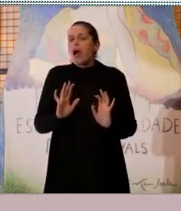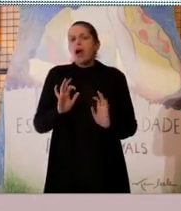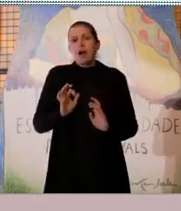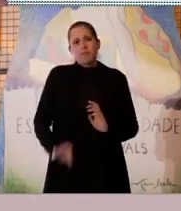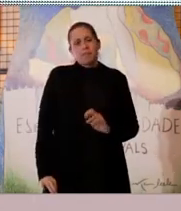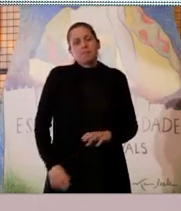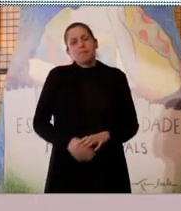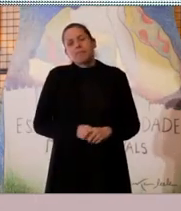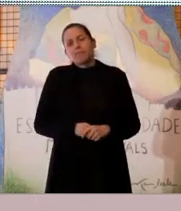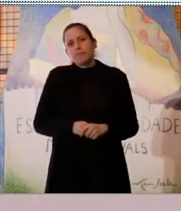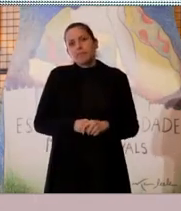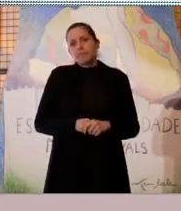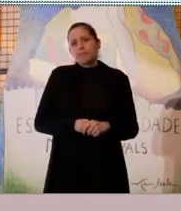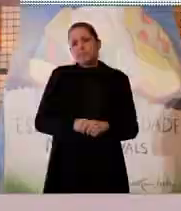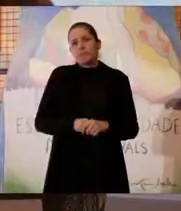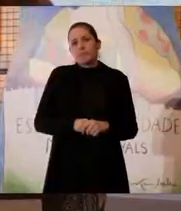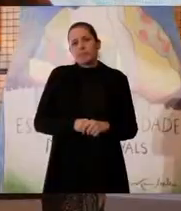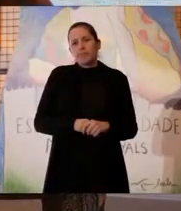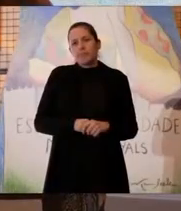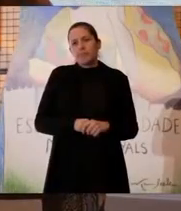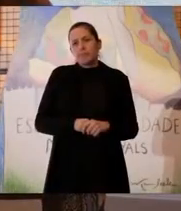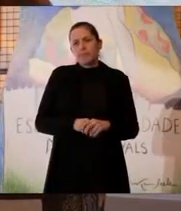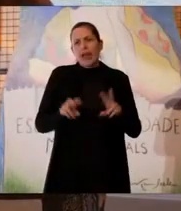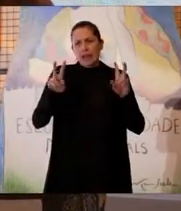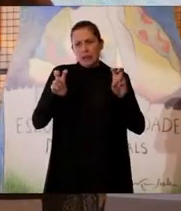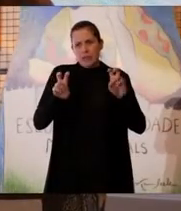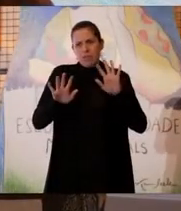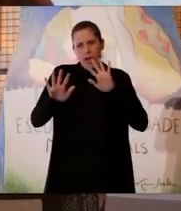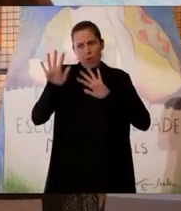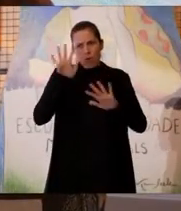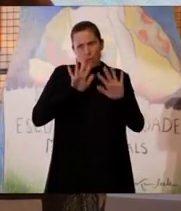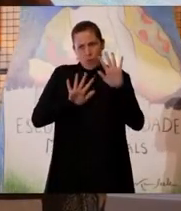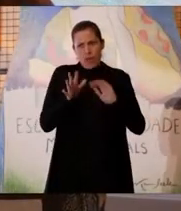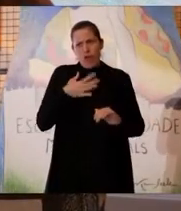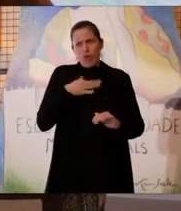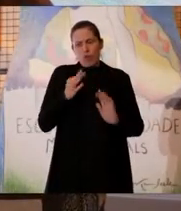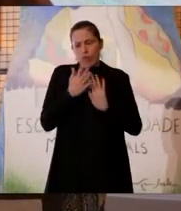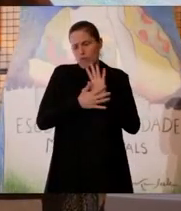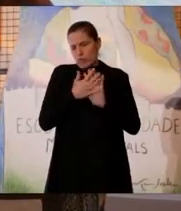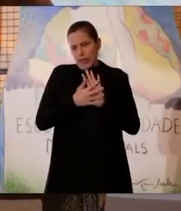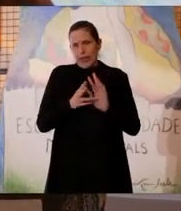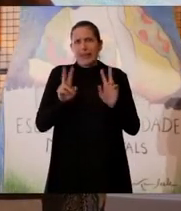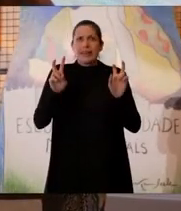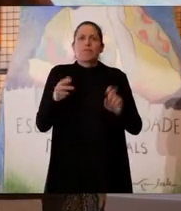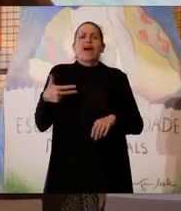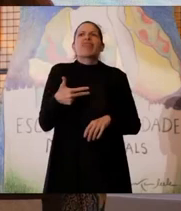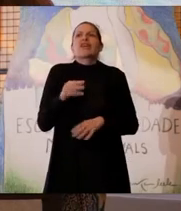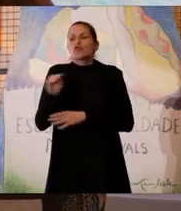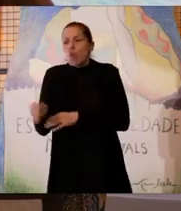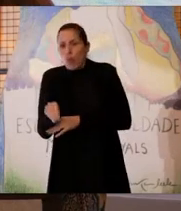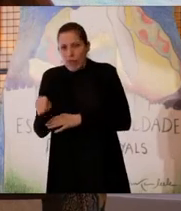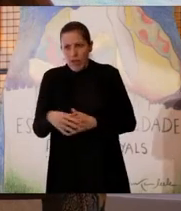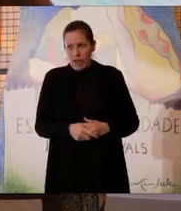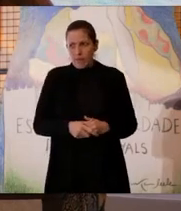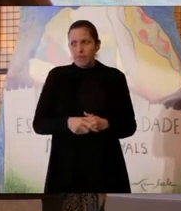Y ya y es un y son temas complejos sobre los que podríamos hablar mucho no lo del derecho a cuidar a ver yo no sé por qué